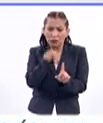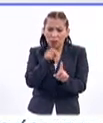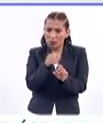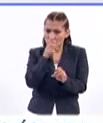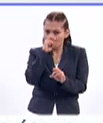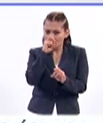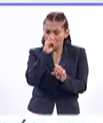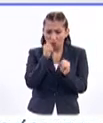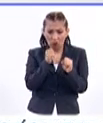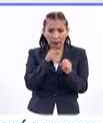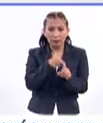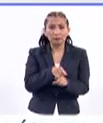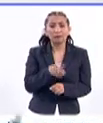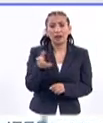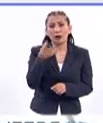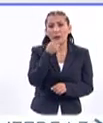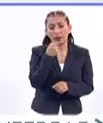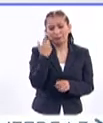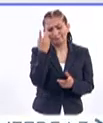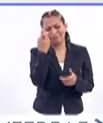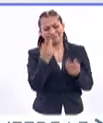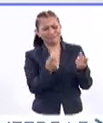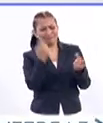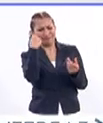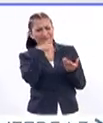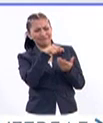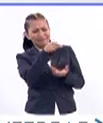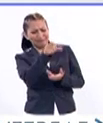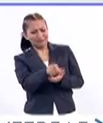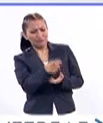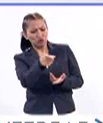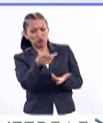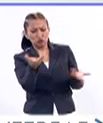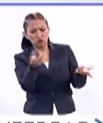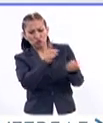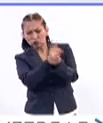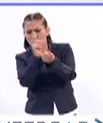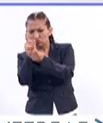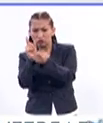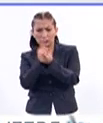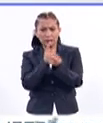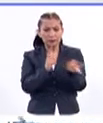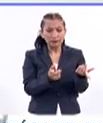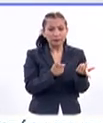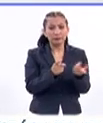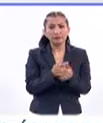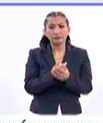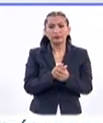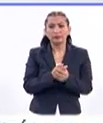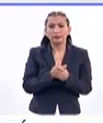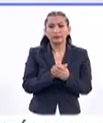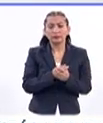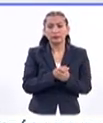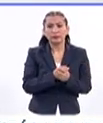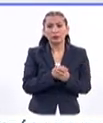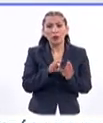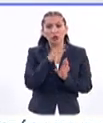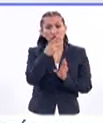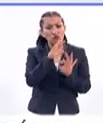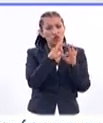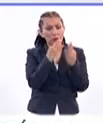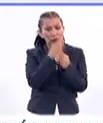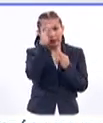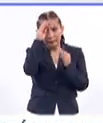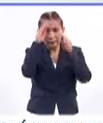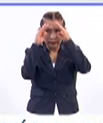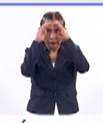que sí era cuestionable en cuanto a cómo se desenvolvía, en cuanto a ciertas maneras de